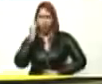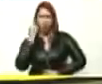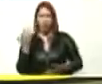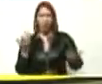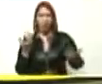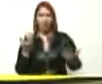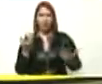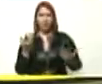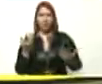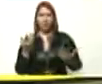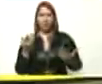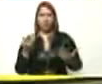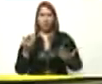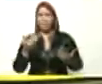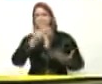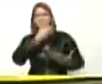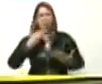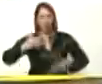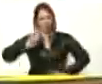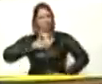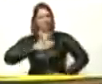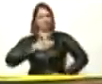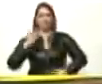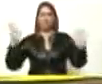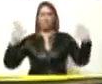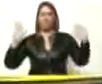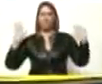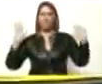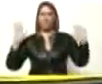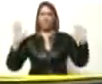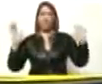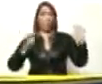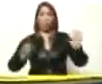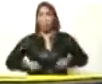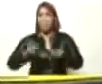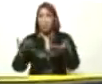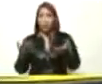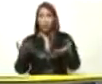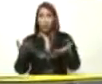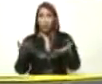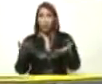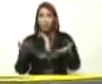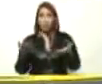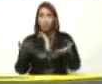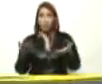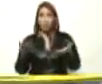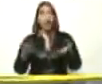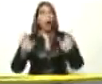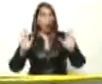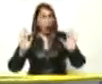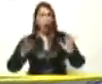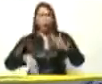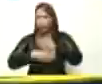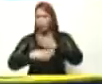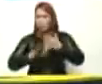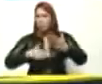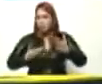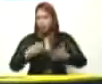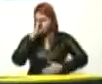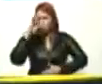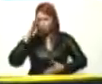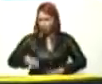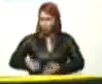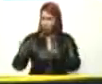deciré, está reclamando, que las mejores, son las de ella, no le mandaron, ah, no le mandaron, bueno, da chance todavía, que Diosdado